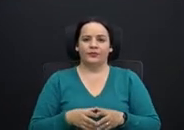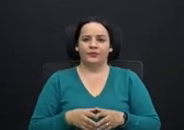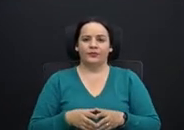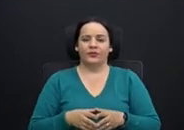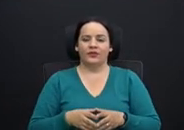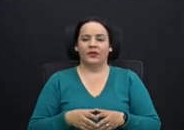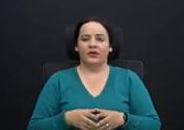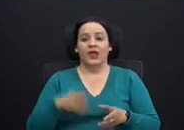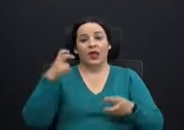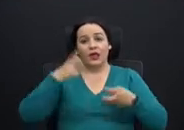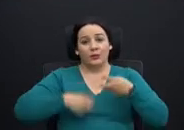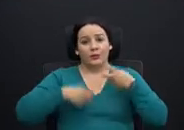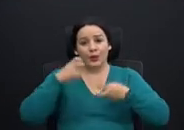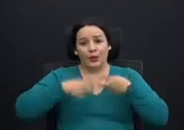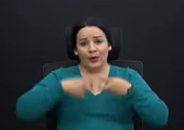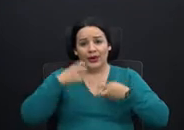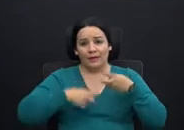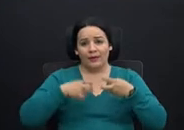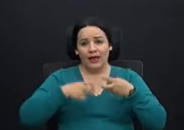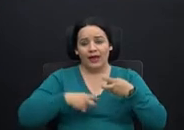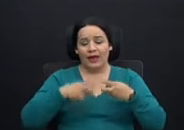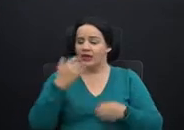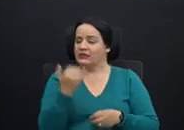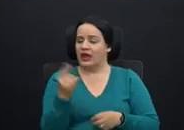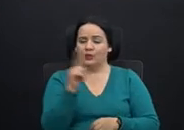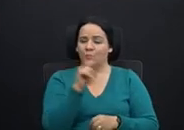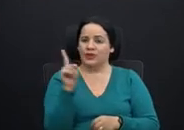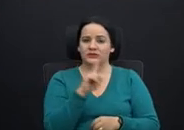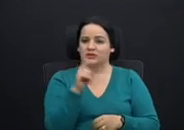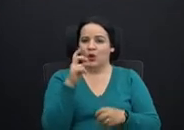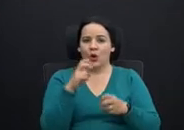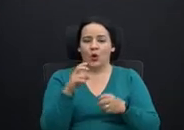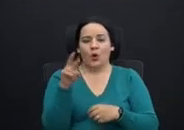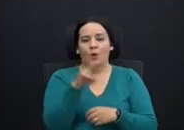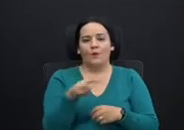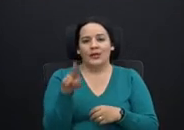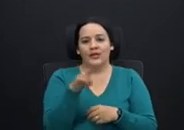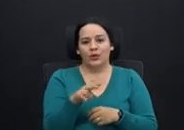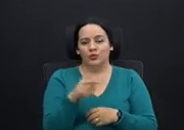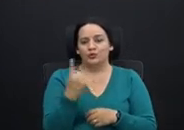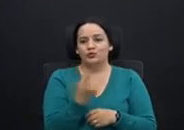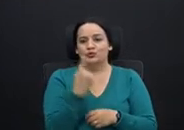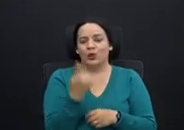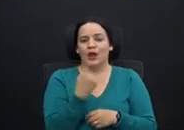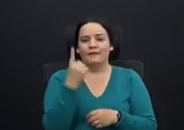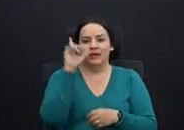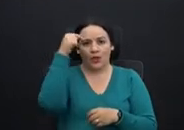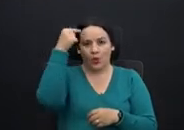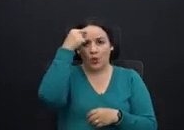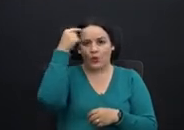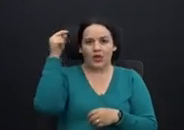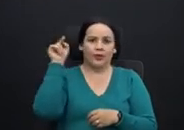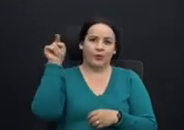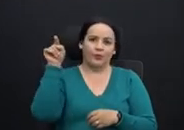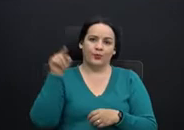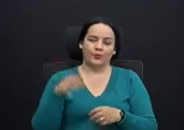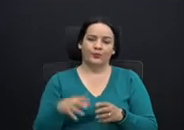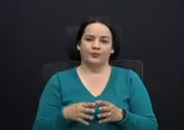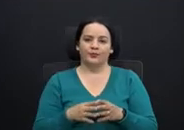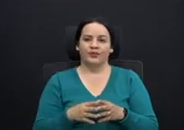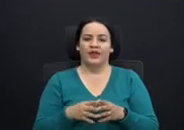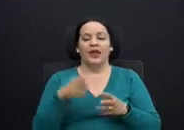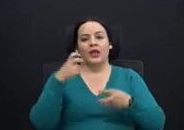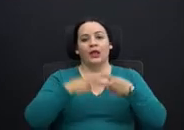El problema ya no es, compañeros, el problema ya no es solamente del gobierno,